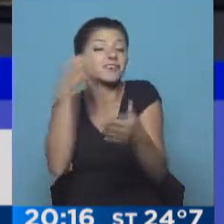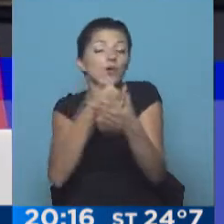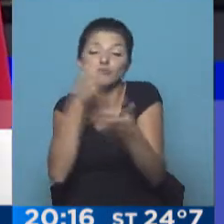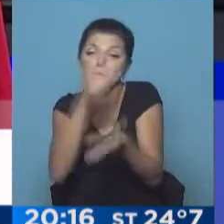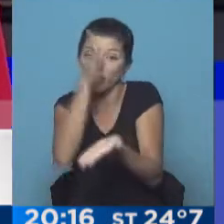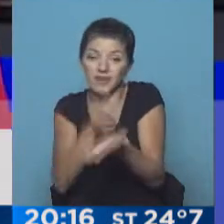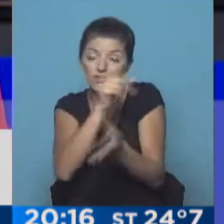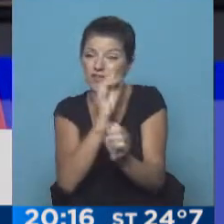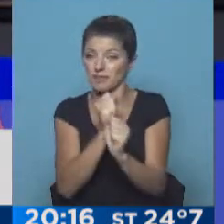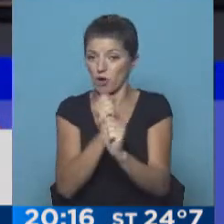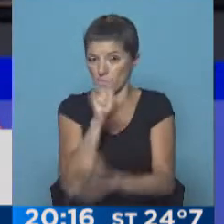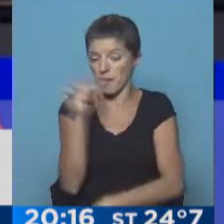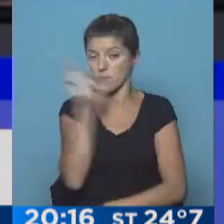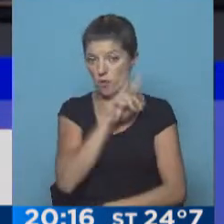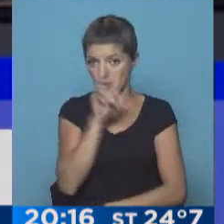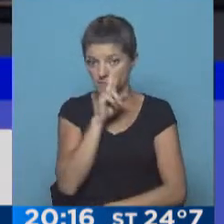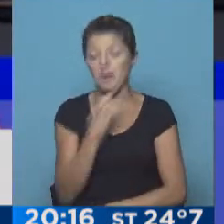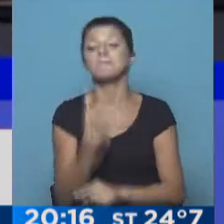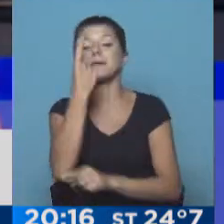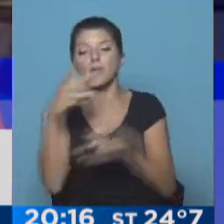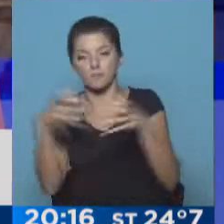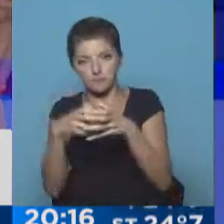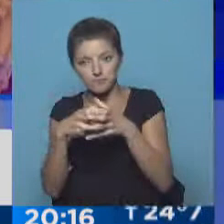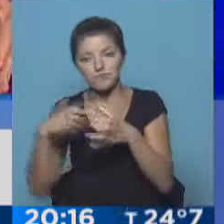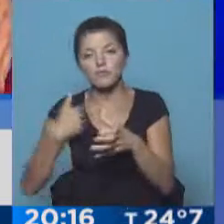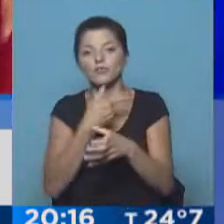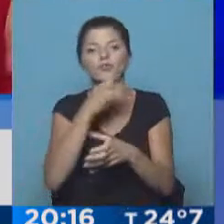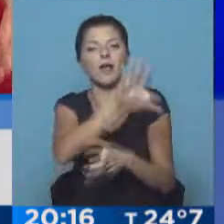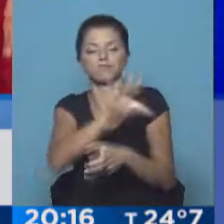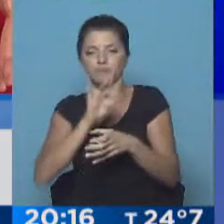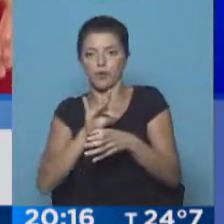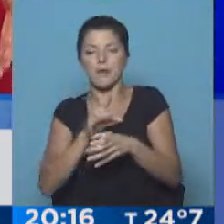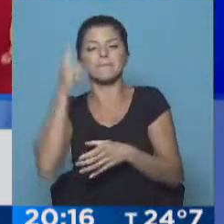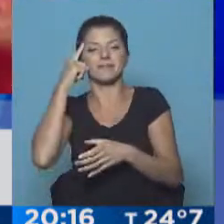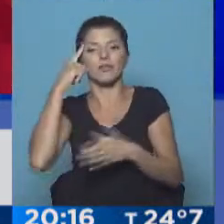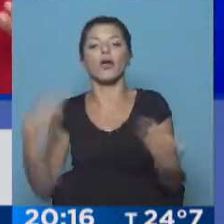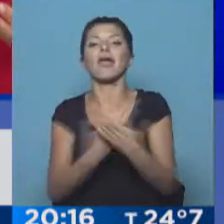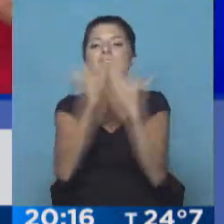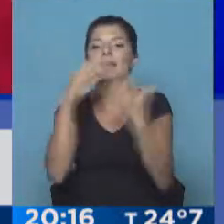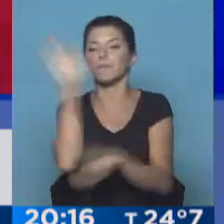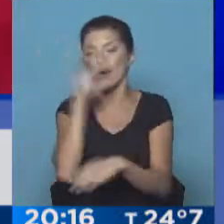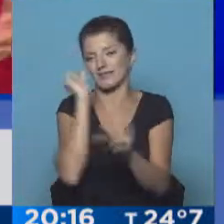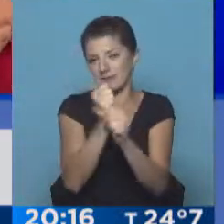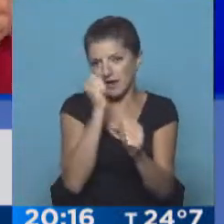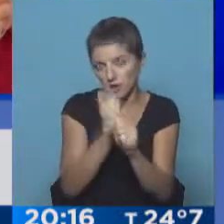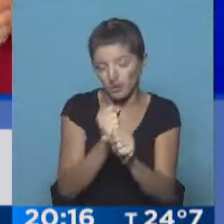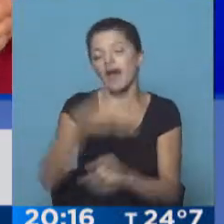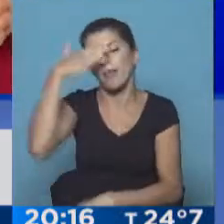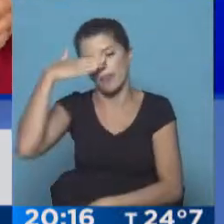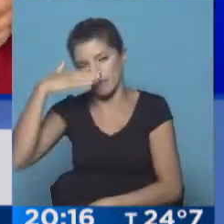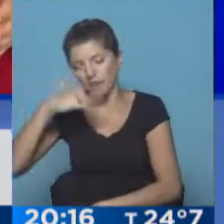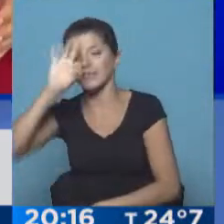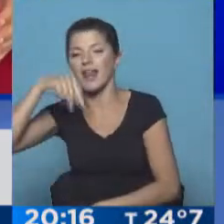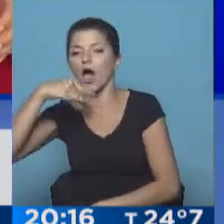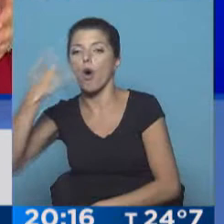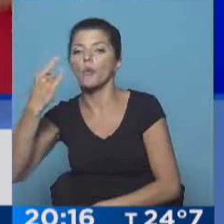tomado primero por el movimiento socialista para instaurarlo como fecha de Día de la Mujer Trabajadora, y posteriormente Naciones Unidas lo instauró como